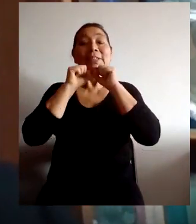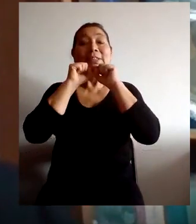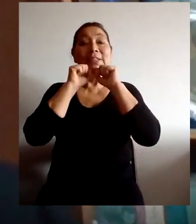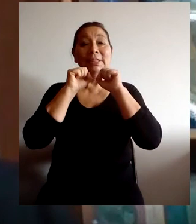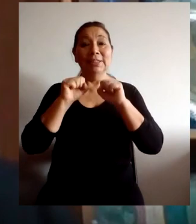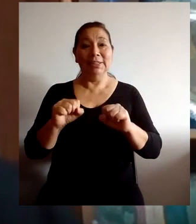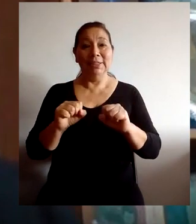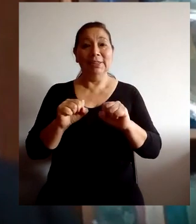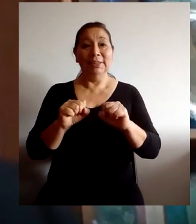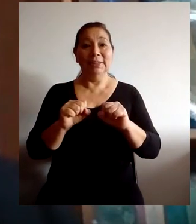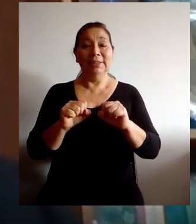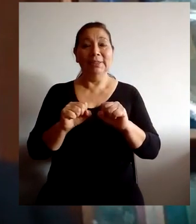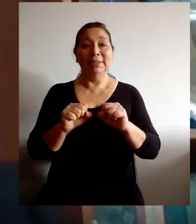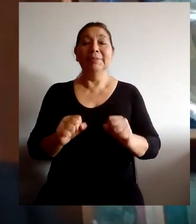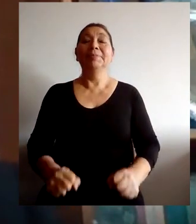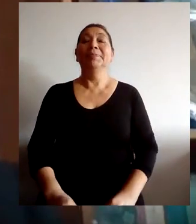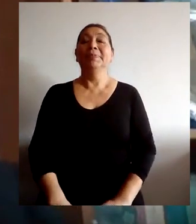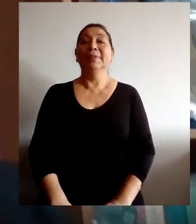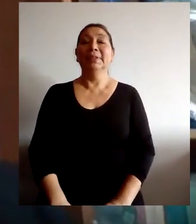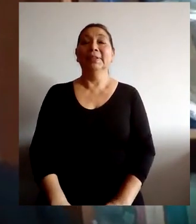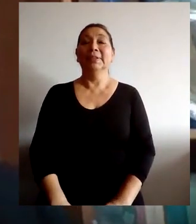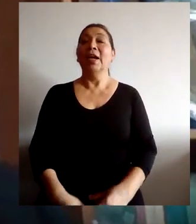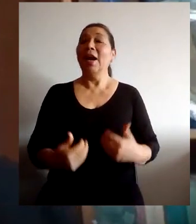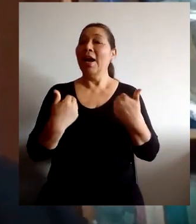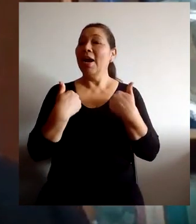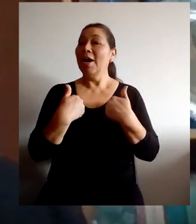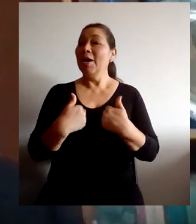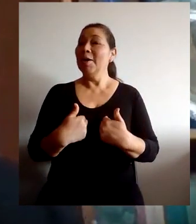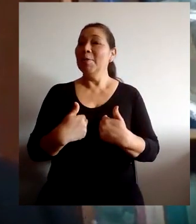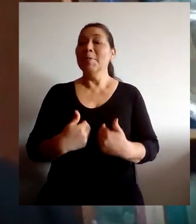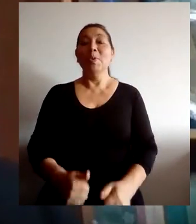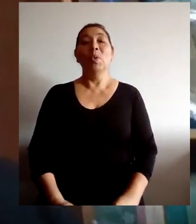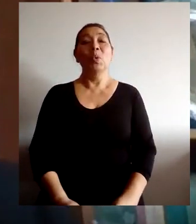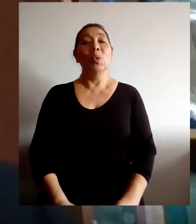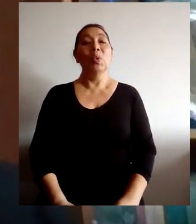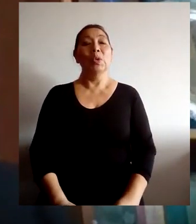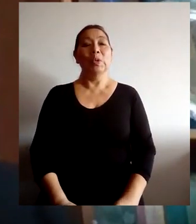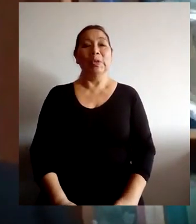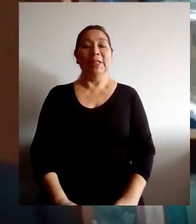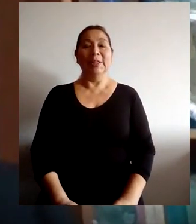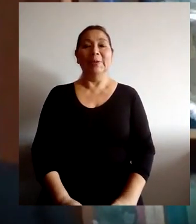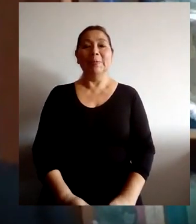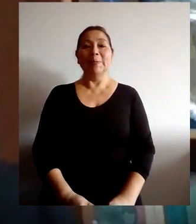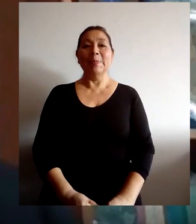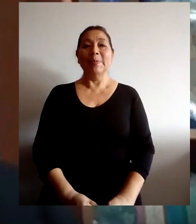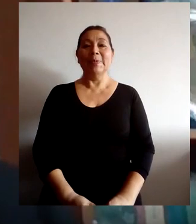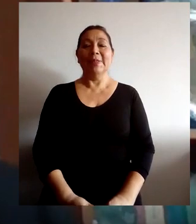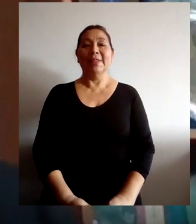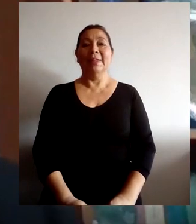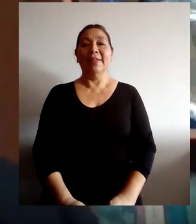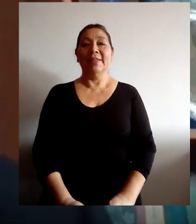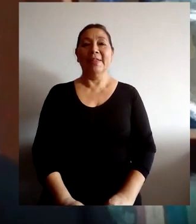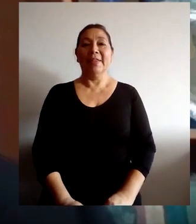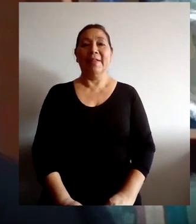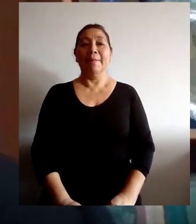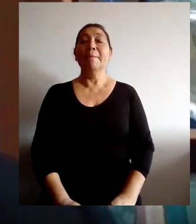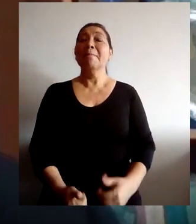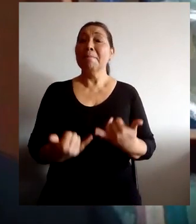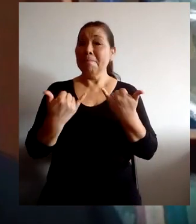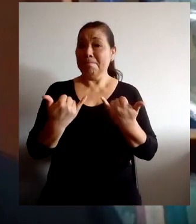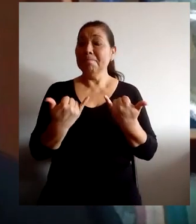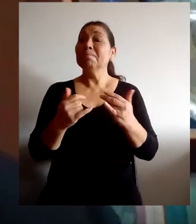justiciables, y vamos a dar inicio a la